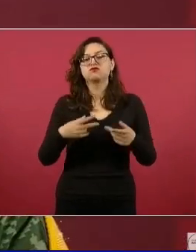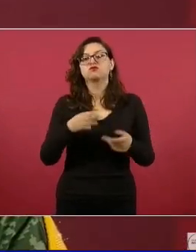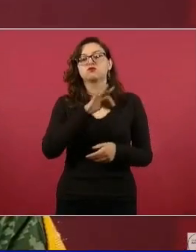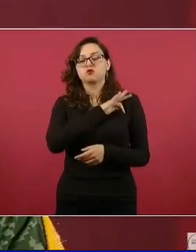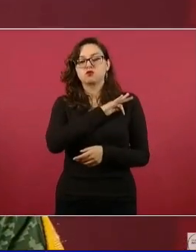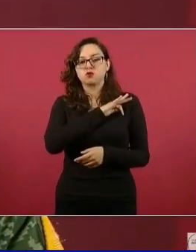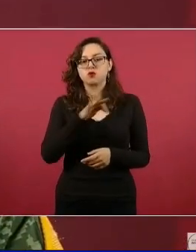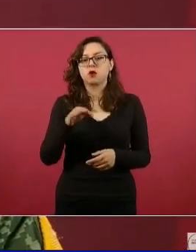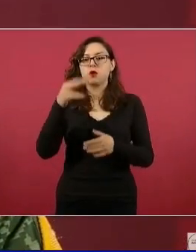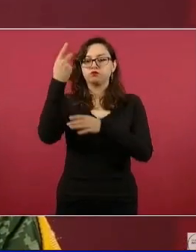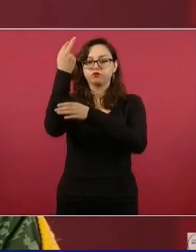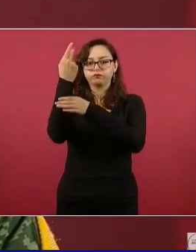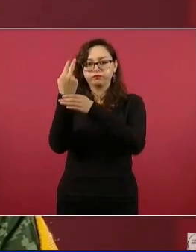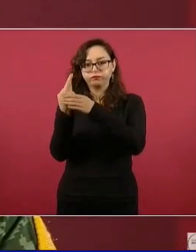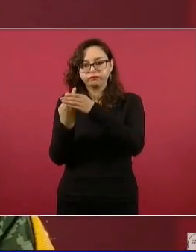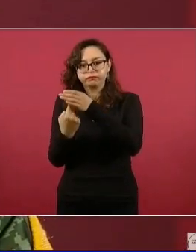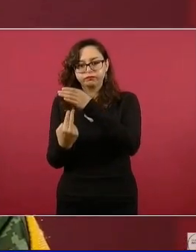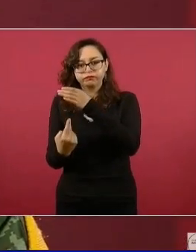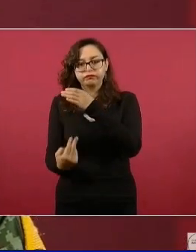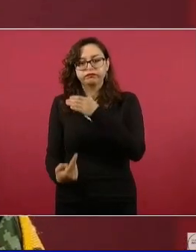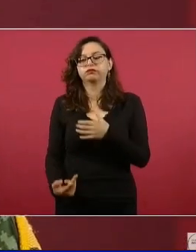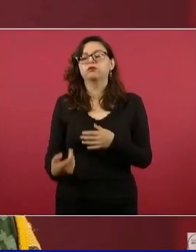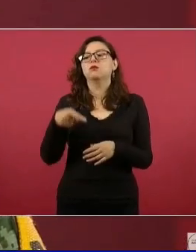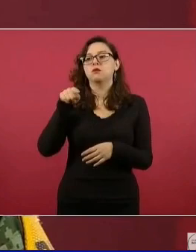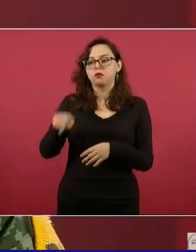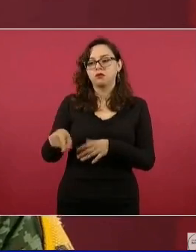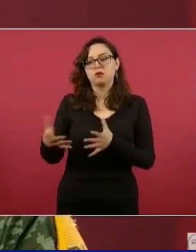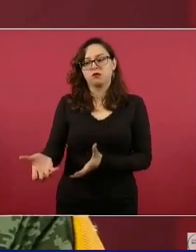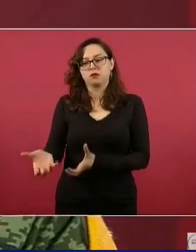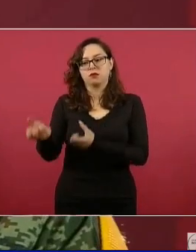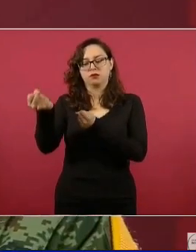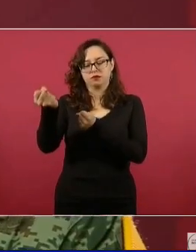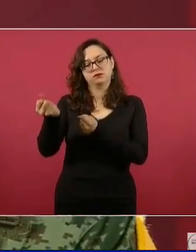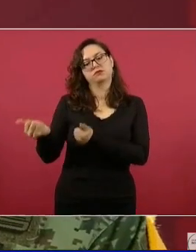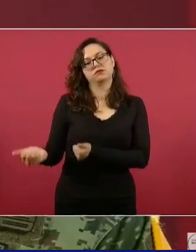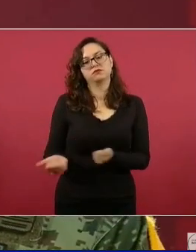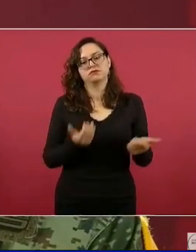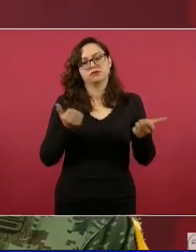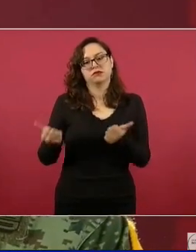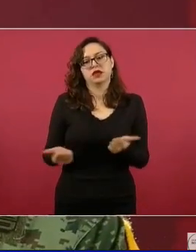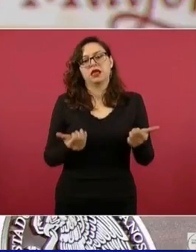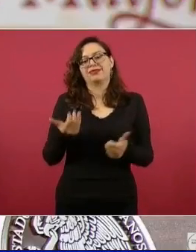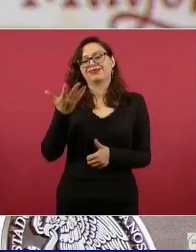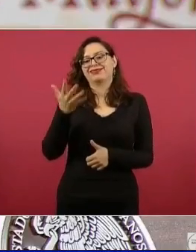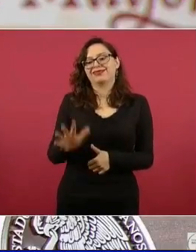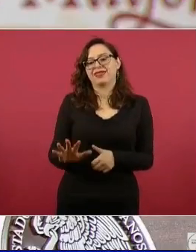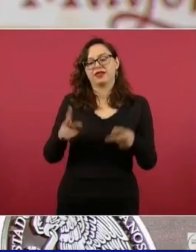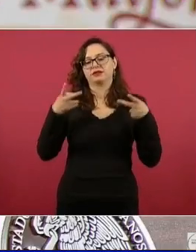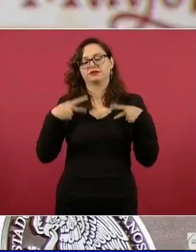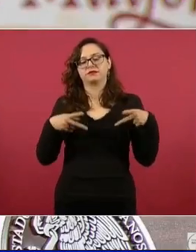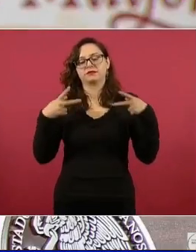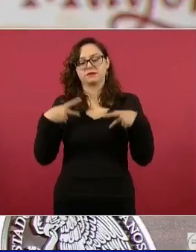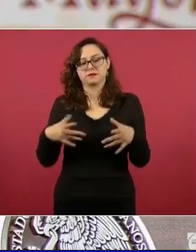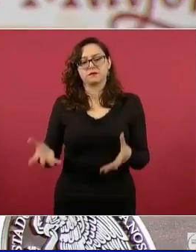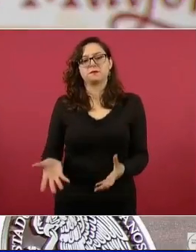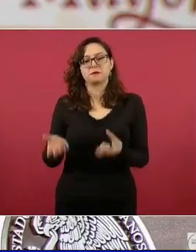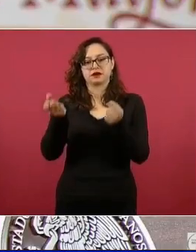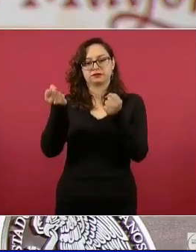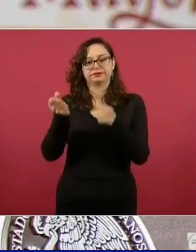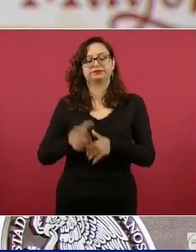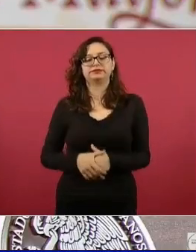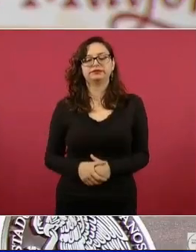favorables puedan empezar a hacer su tarea de rescate y la evacuación de las 10 personas que se encuentran en el interior del